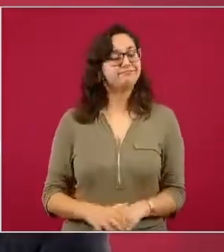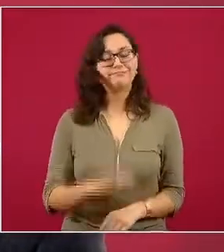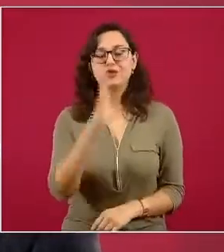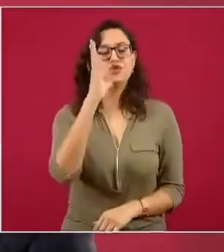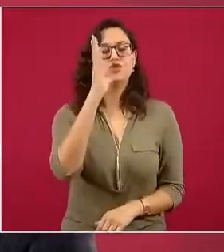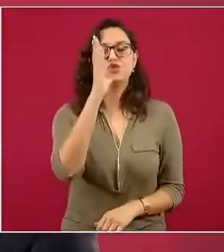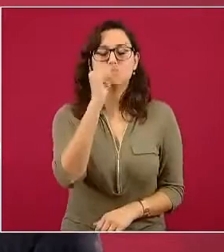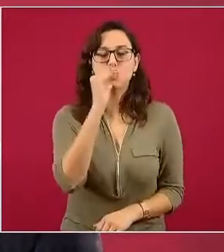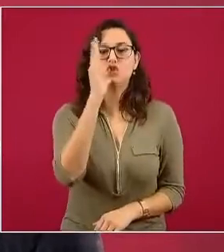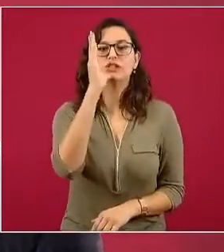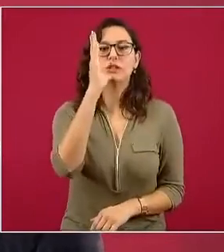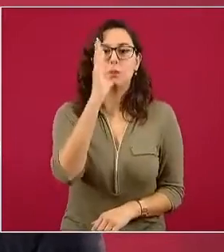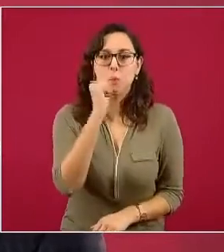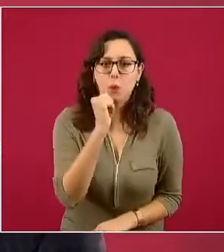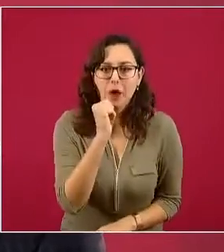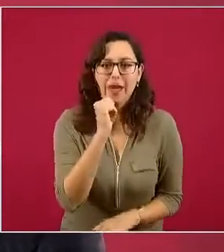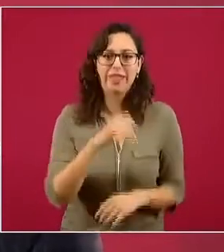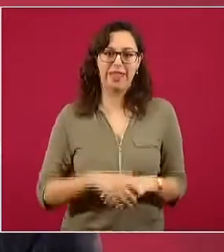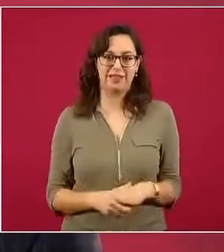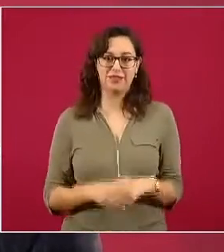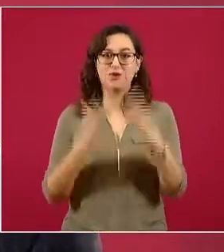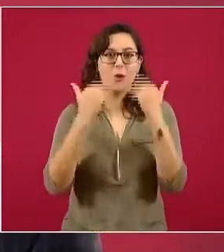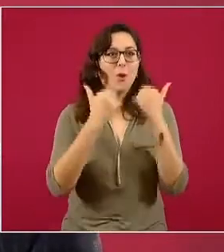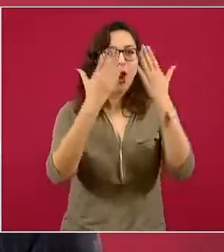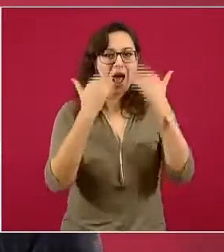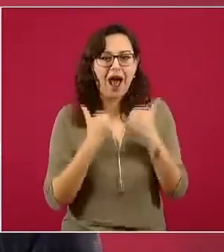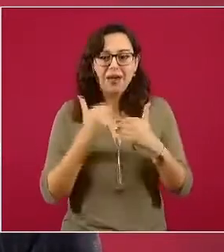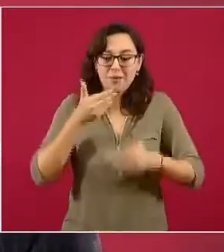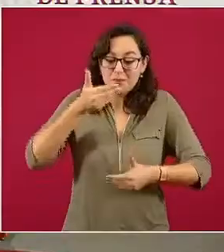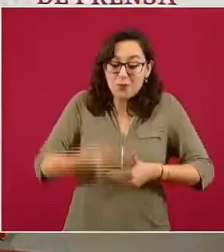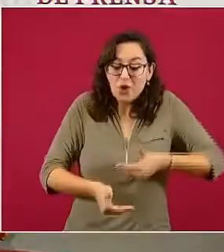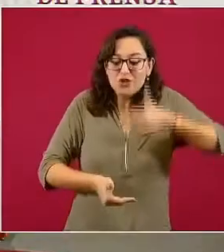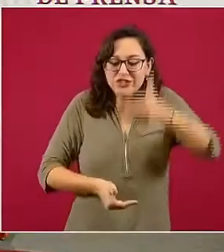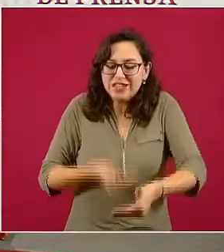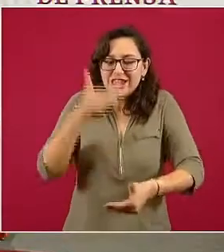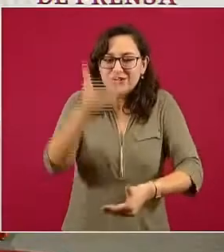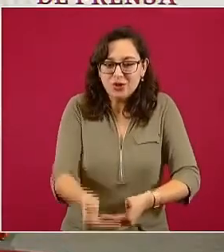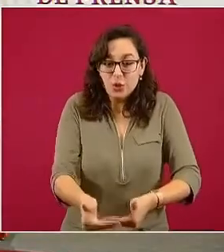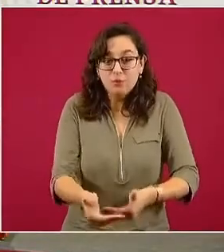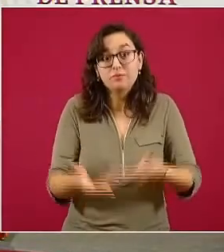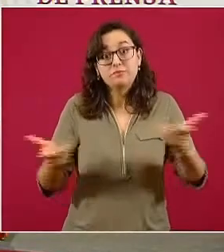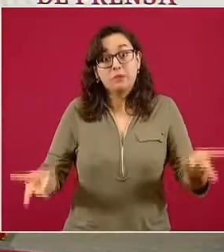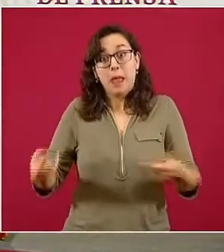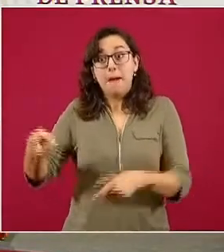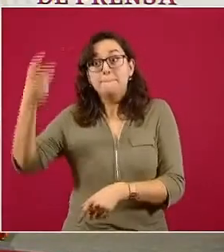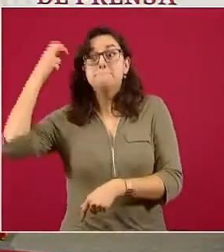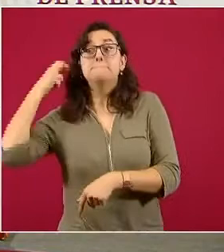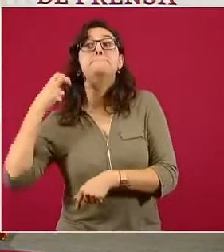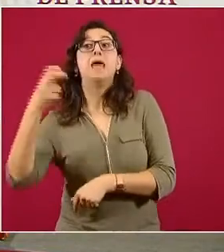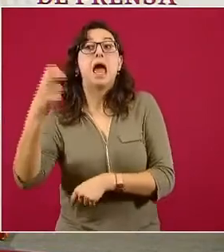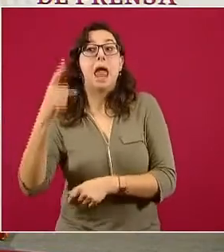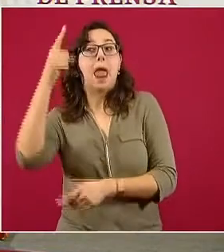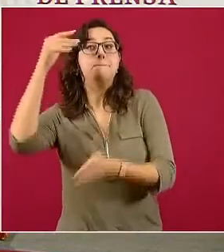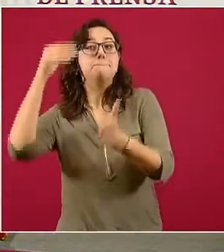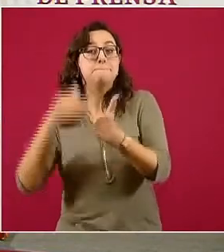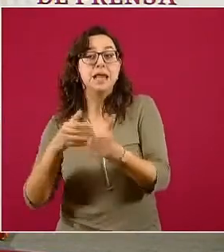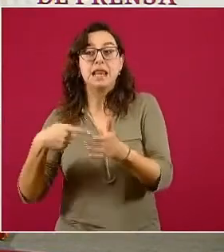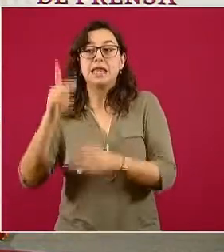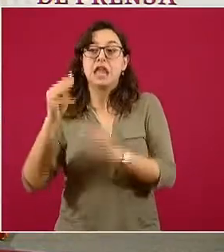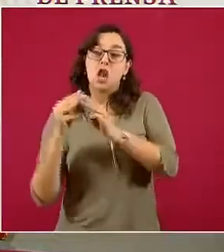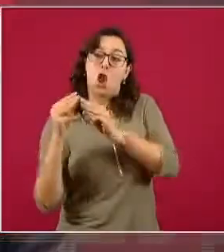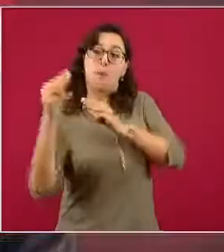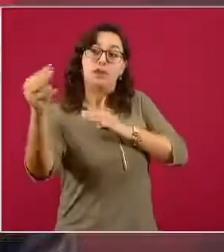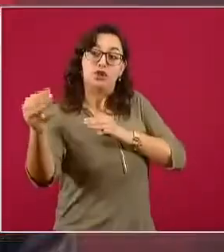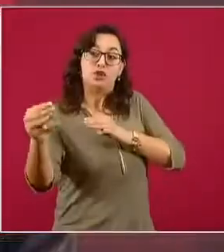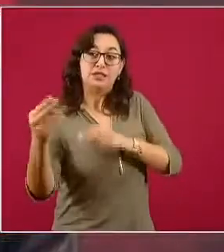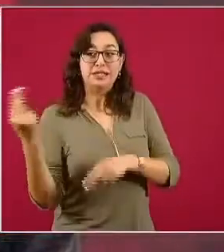proverbio: un viaje de 1000 kilómetros empieza con el primer paso. Lo que debe quedar muy claro es que